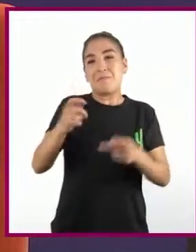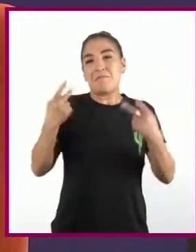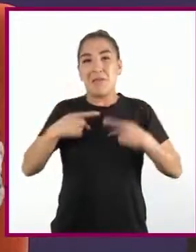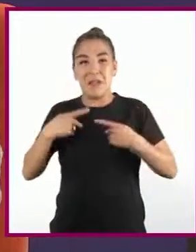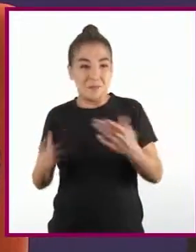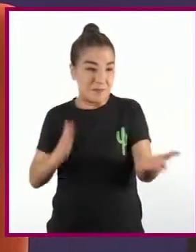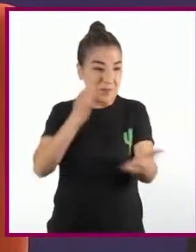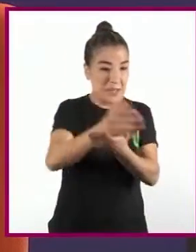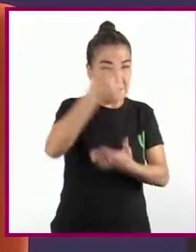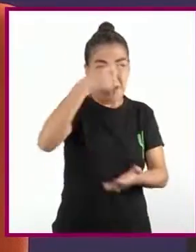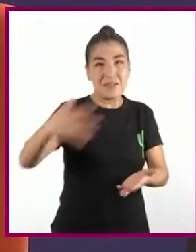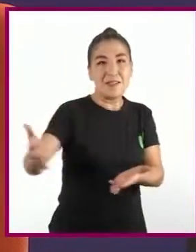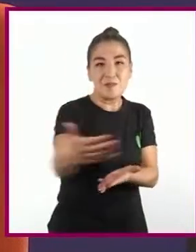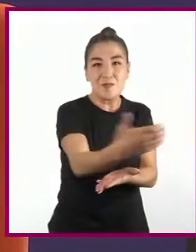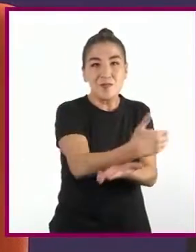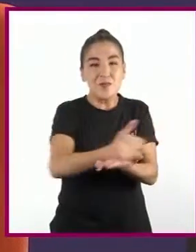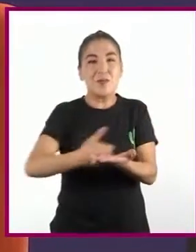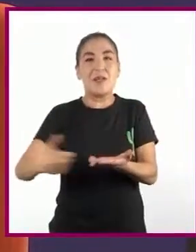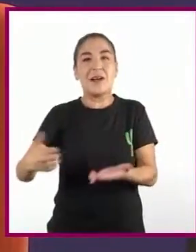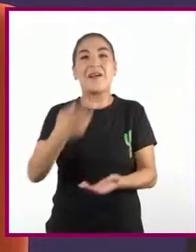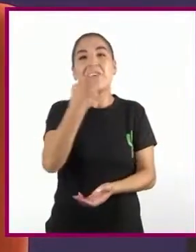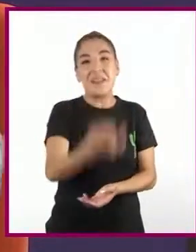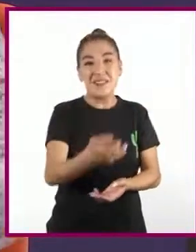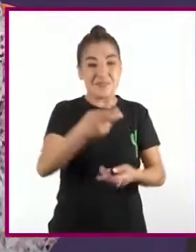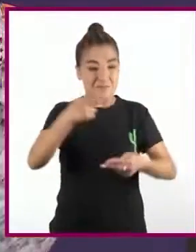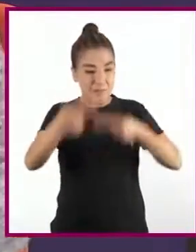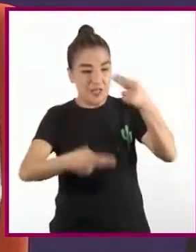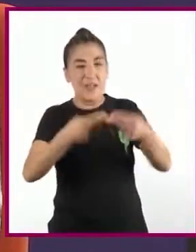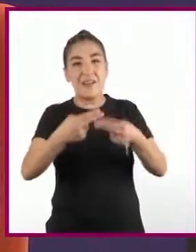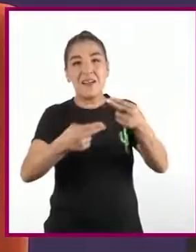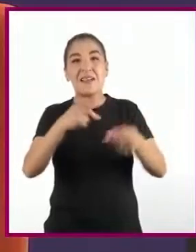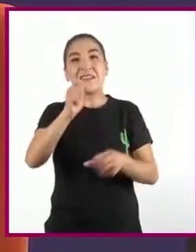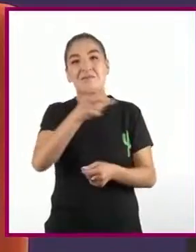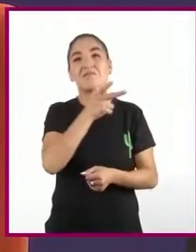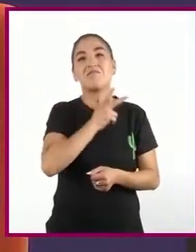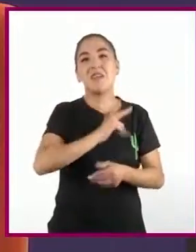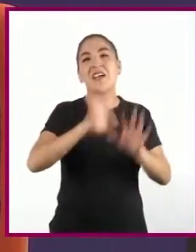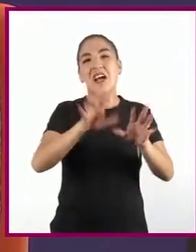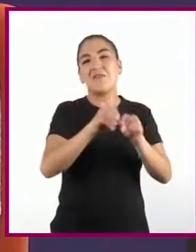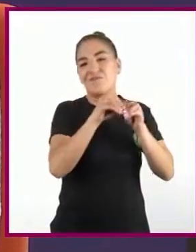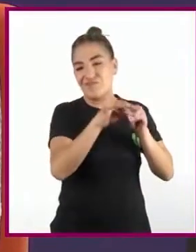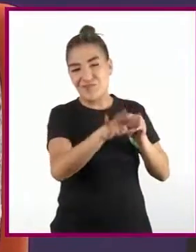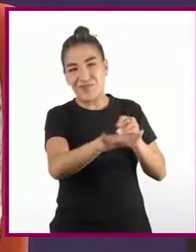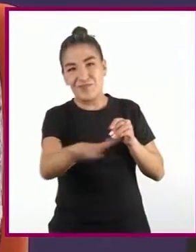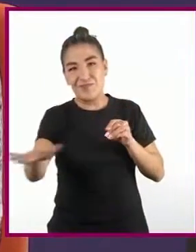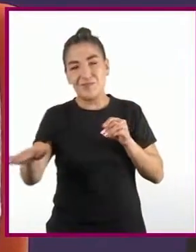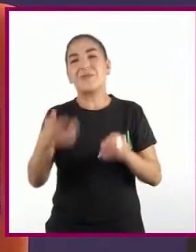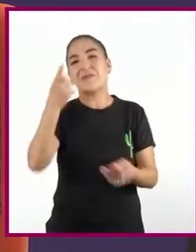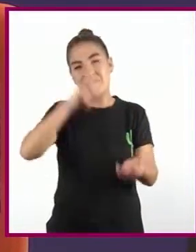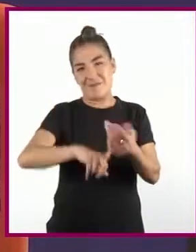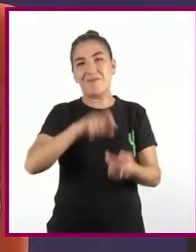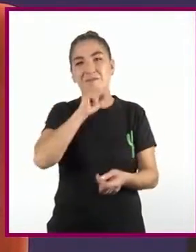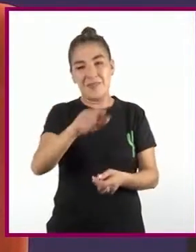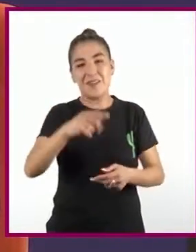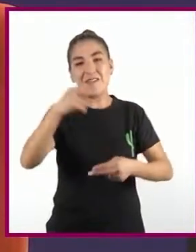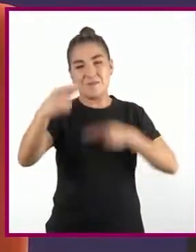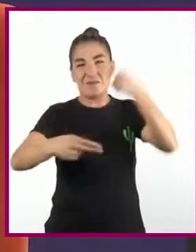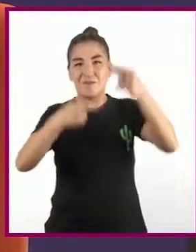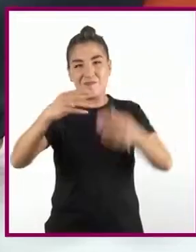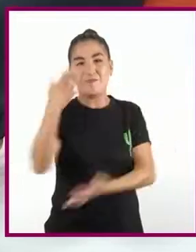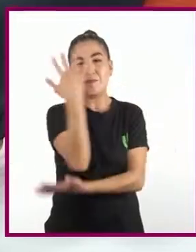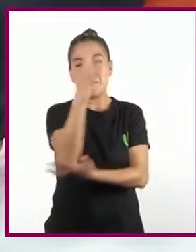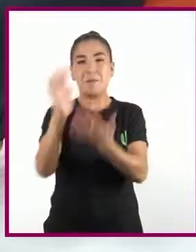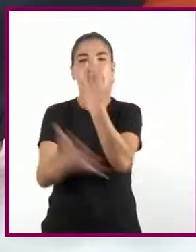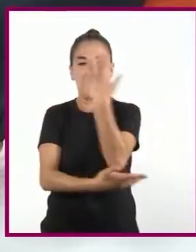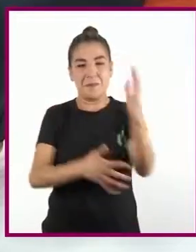y entonces en ese tiempo pues ese contaminante pues ya hizo un efecto nocivo en este caso al medio ambiente. Entonces por eso es muy